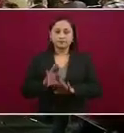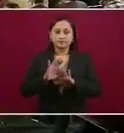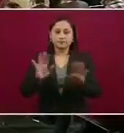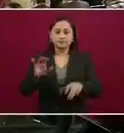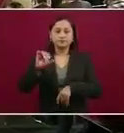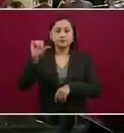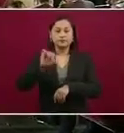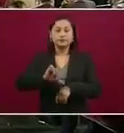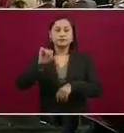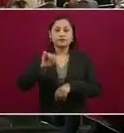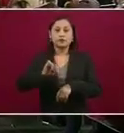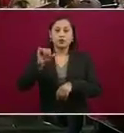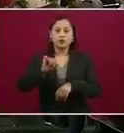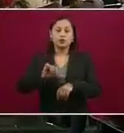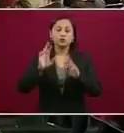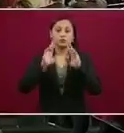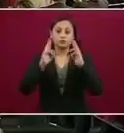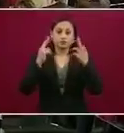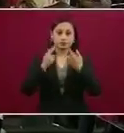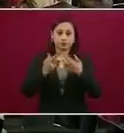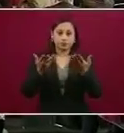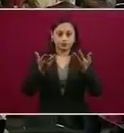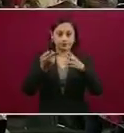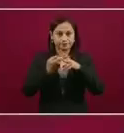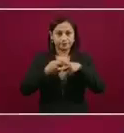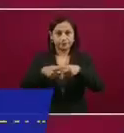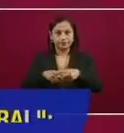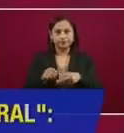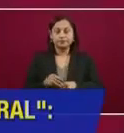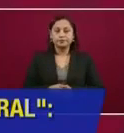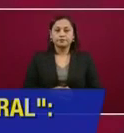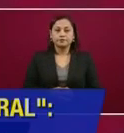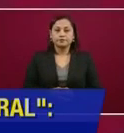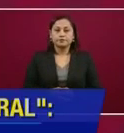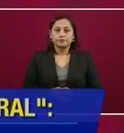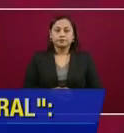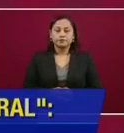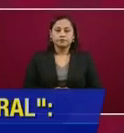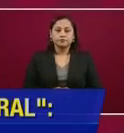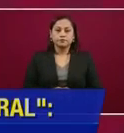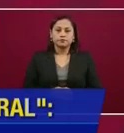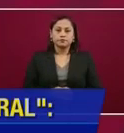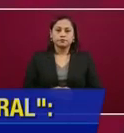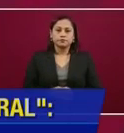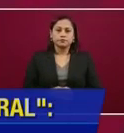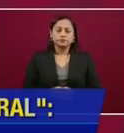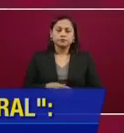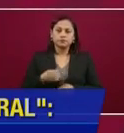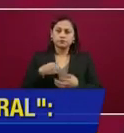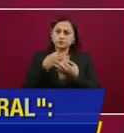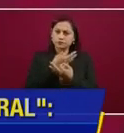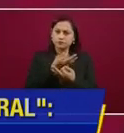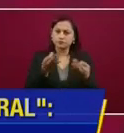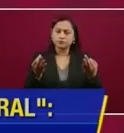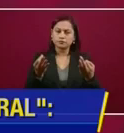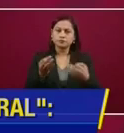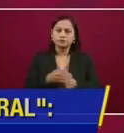Esta mañana, el presidente Andrés Manuel López Obrador reafirmó que se llegó a un acuerdo con los elementos de la Policía Federal. Ya